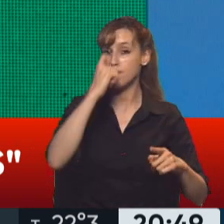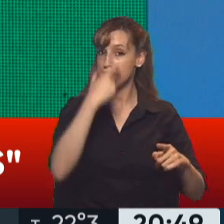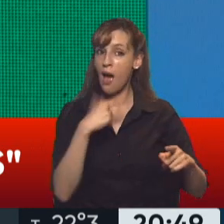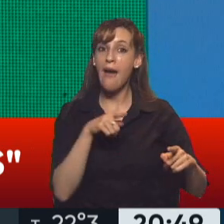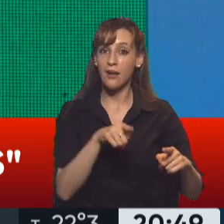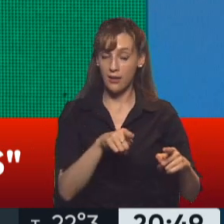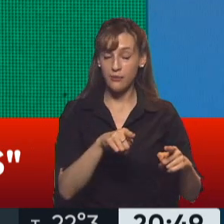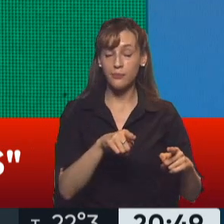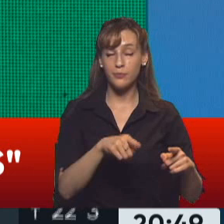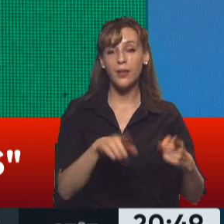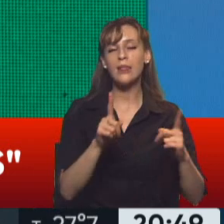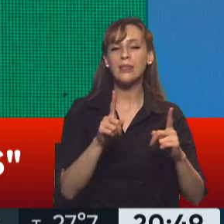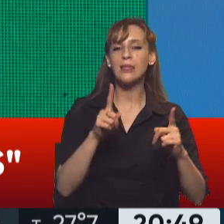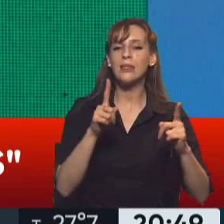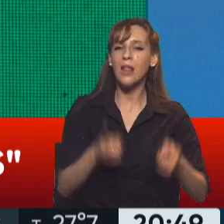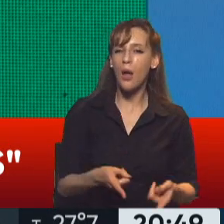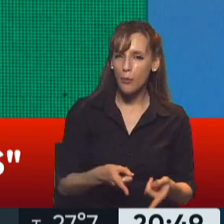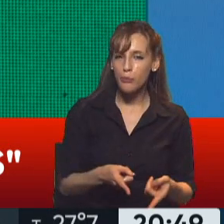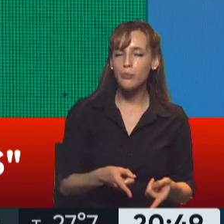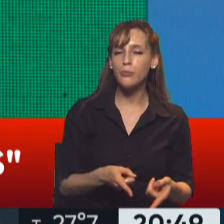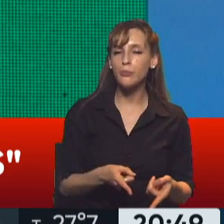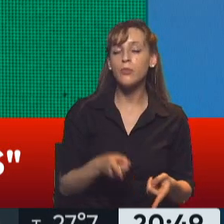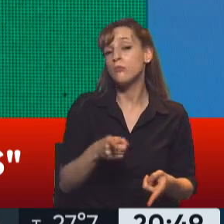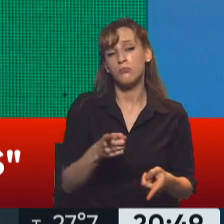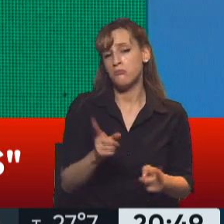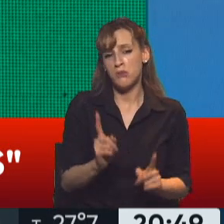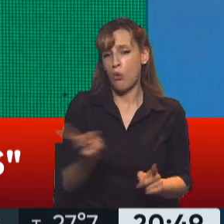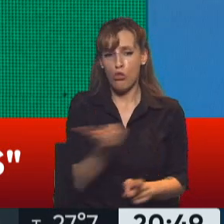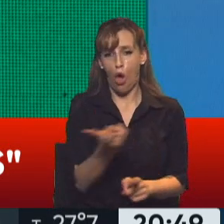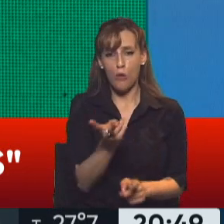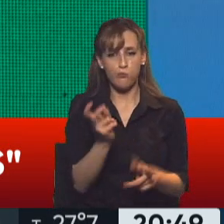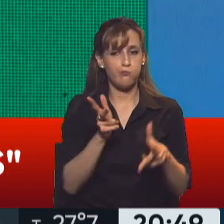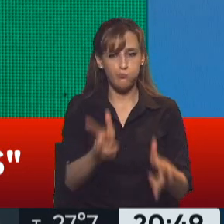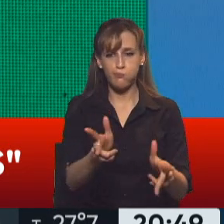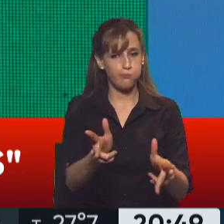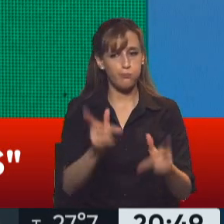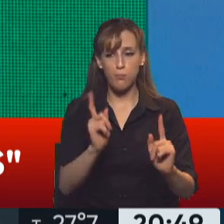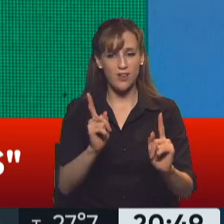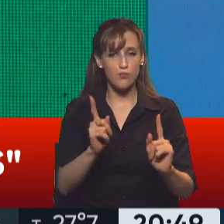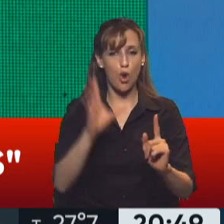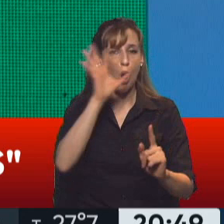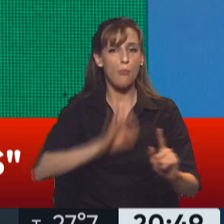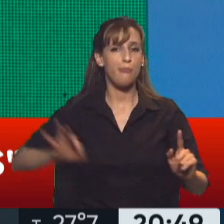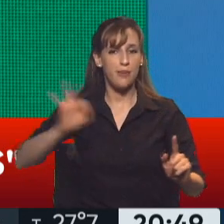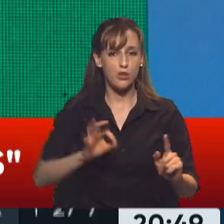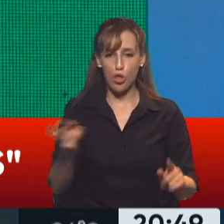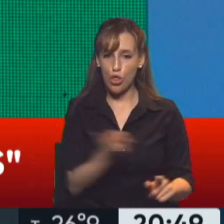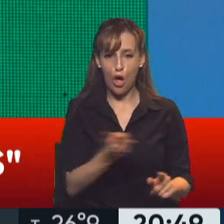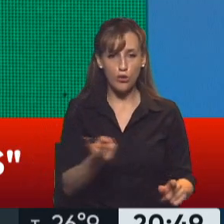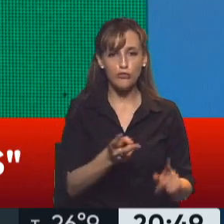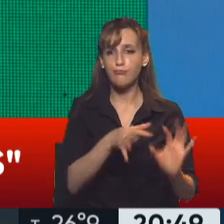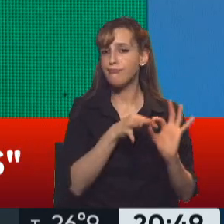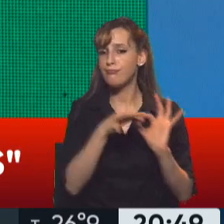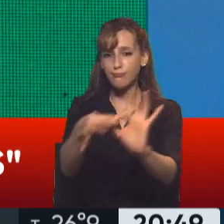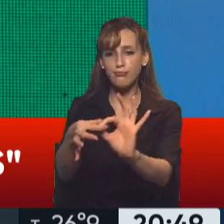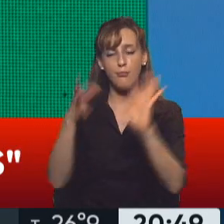cercanía con estas visiones más extremas, bueno, que ellos mismos han manifestado con esa sintonía que han tenido en los últimos tiempos con Milei, con figuras como